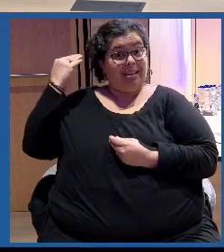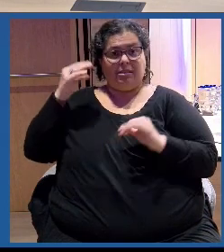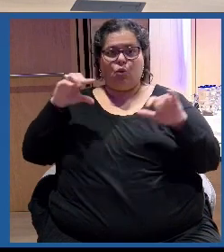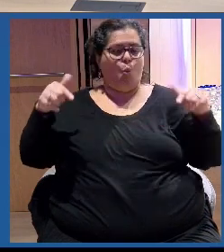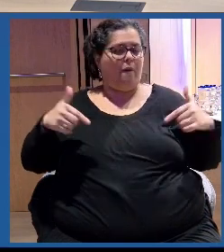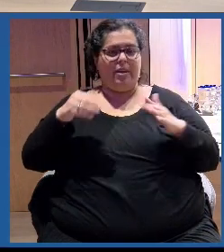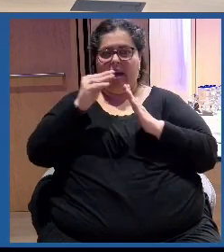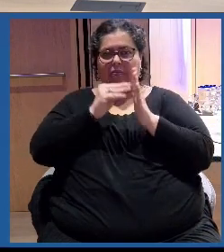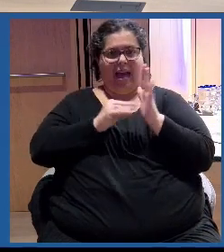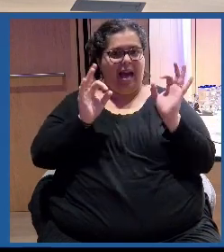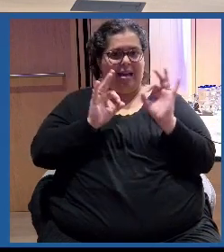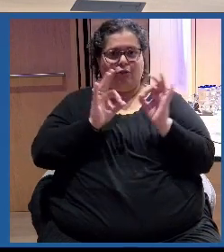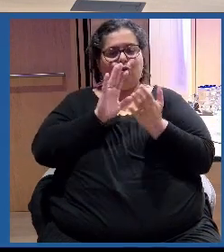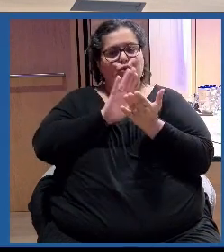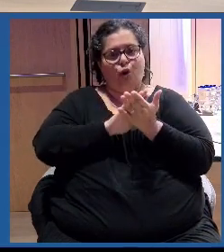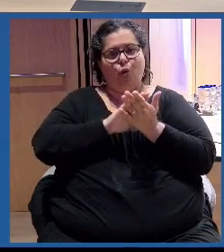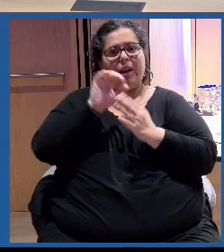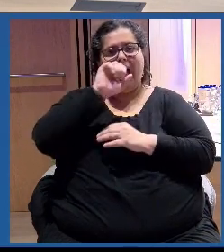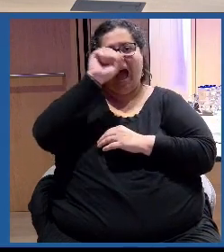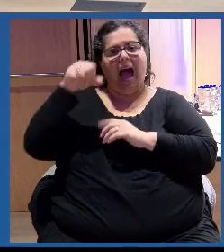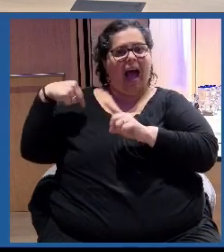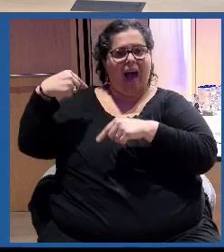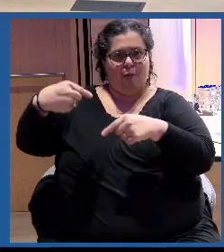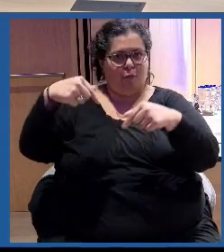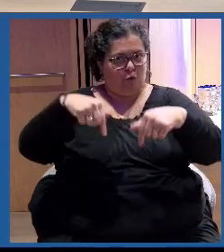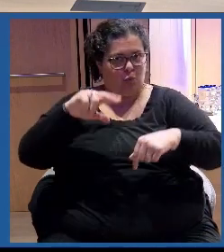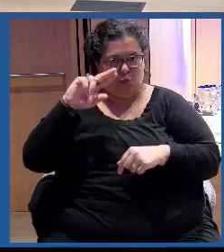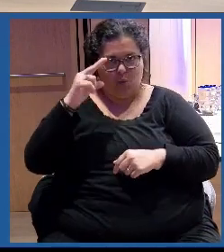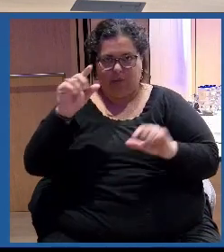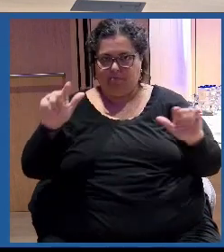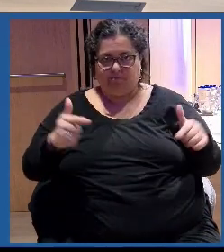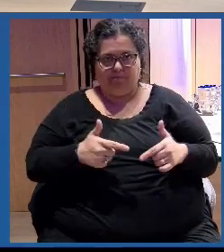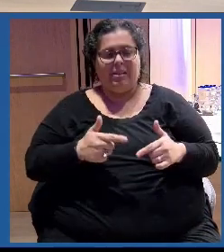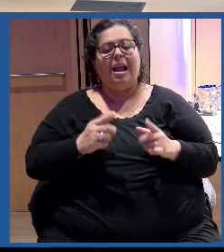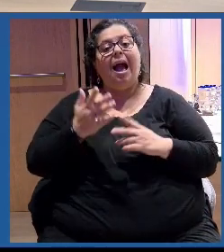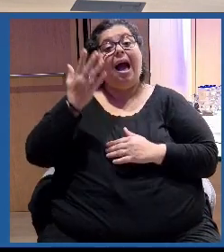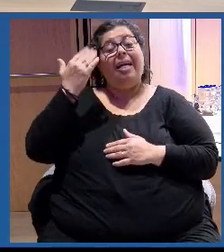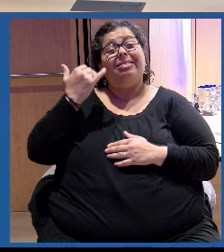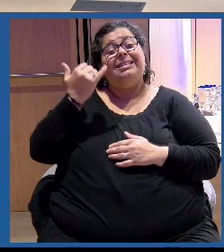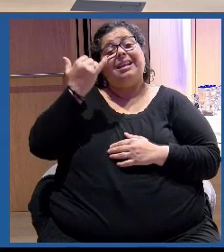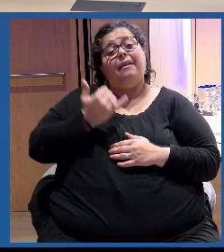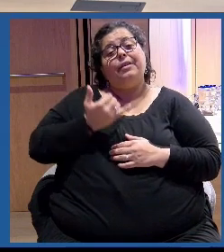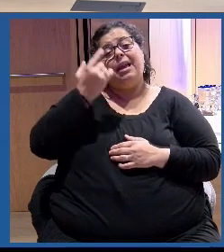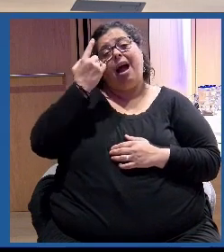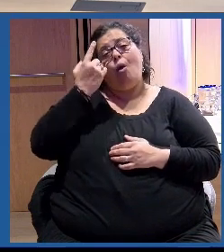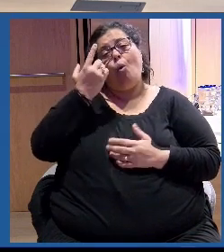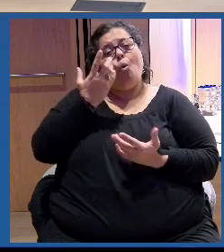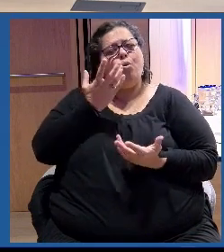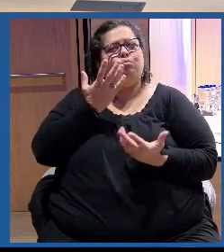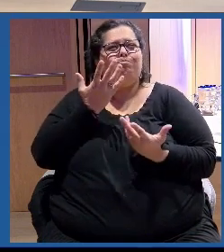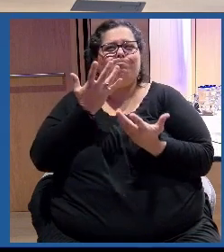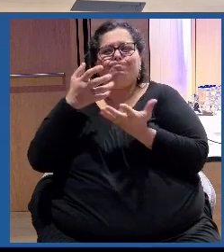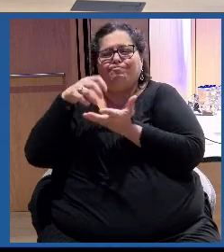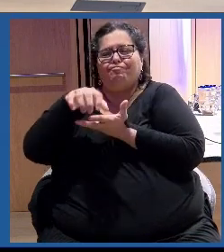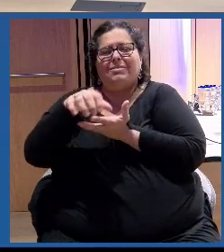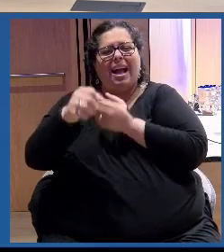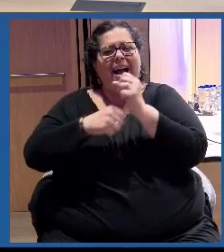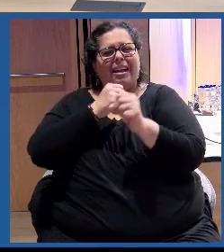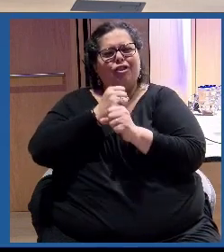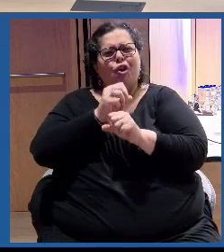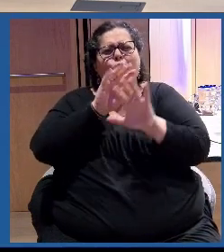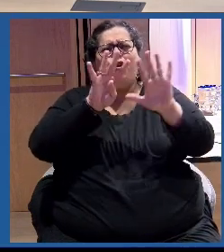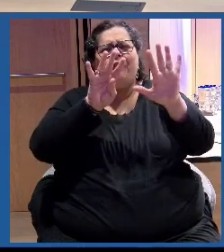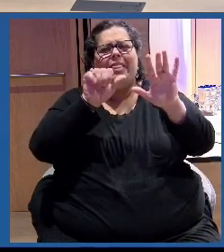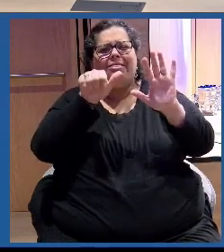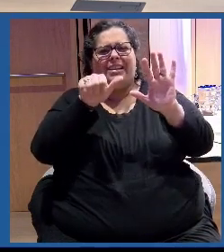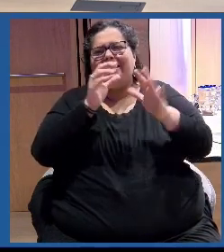personas afrodescendientes en nuestro país. Había habido solamente un módulo que le llamaron módulo de raza en el año 96 y se prolongó